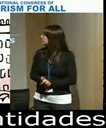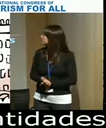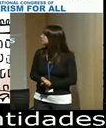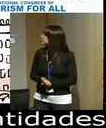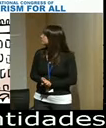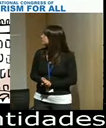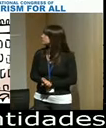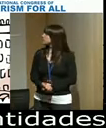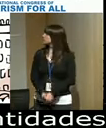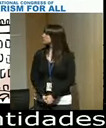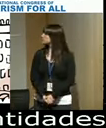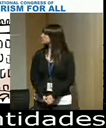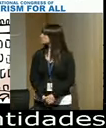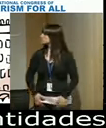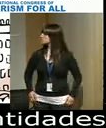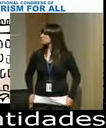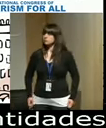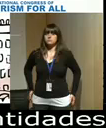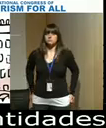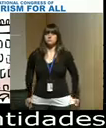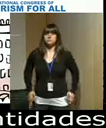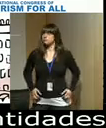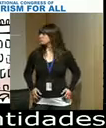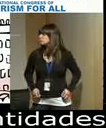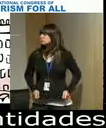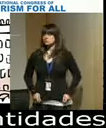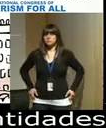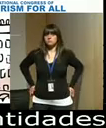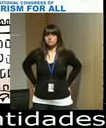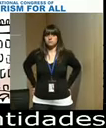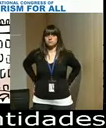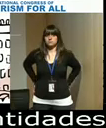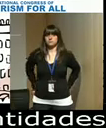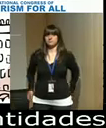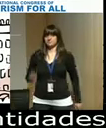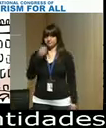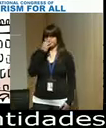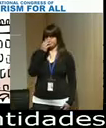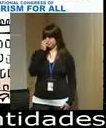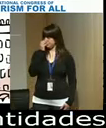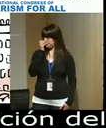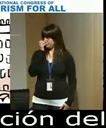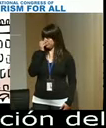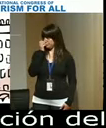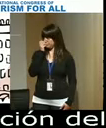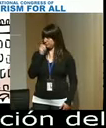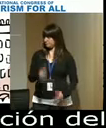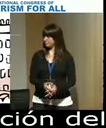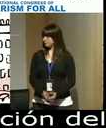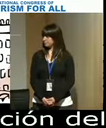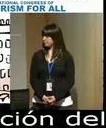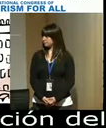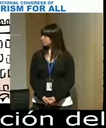Dáselo. Hay que apuntar hacia el cañón. ¿A dónde? Vale, pero bueno, así no me...